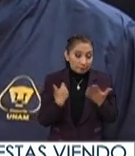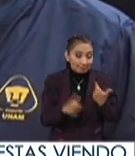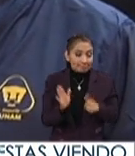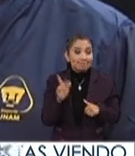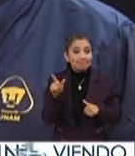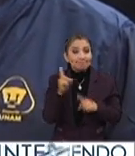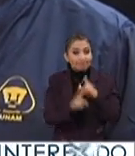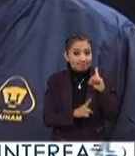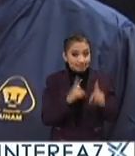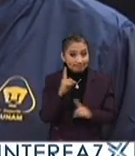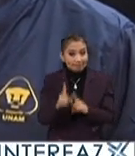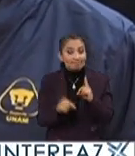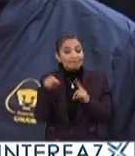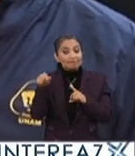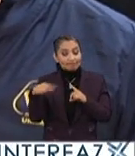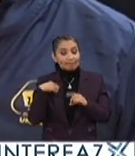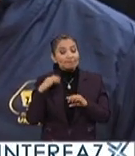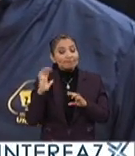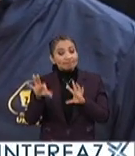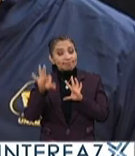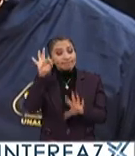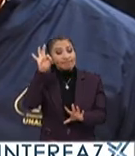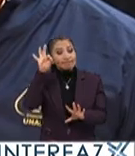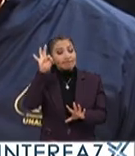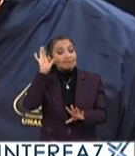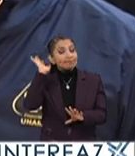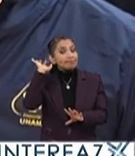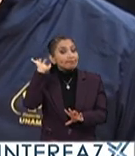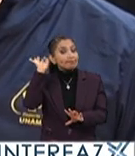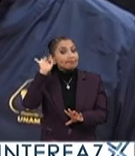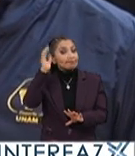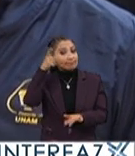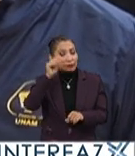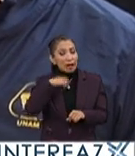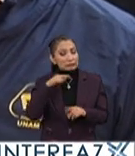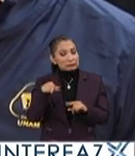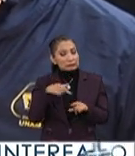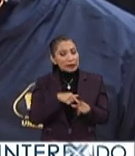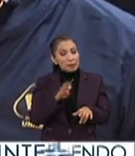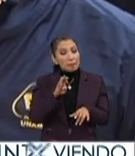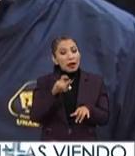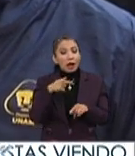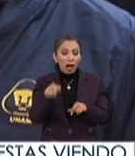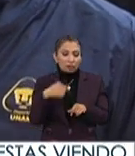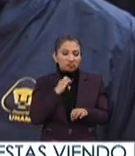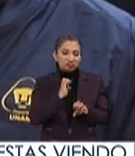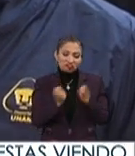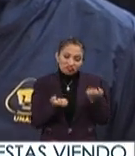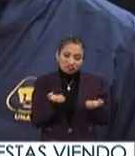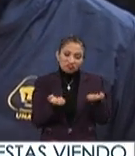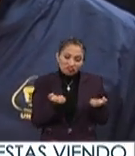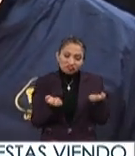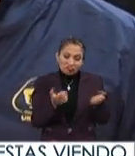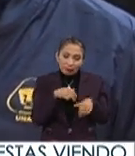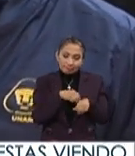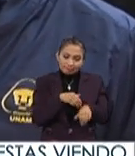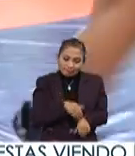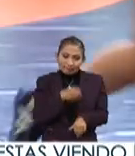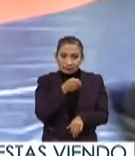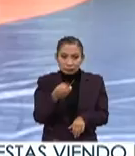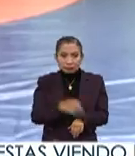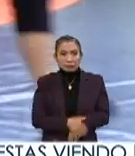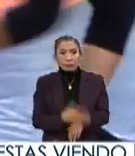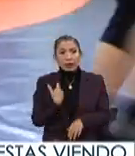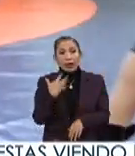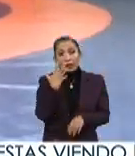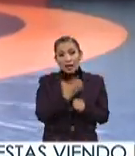destacar en el deporte, ¿sí? Son candidatos a. Entonces la manera de mantener esa beca es entrenando, es siendo disciplinados.